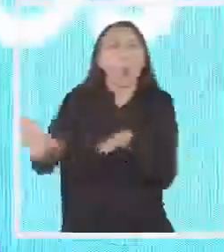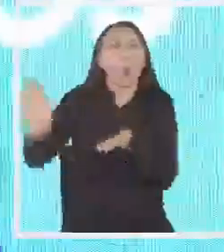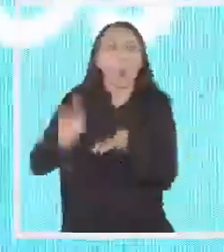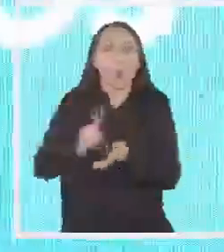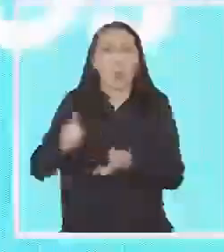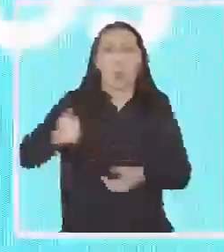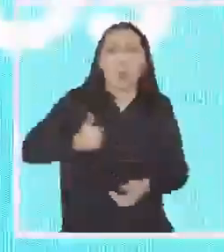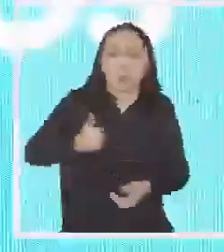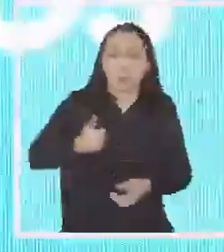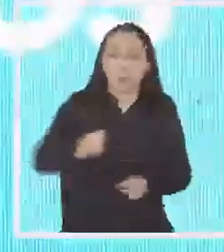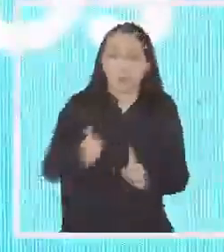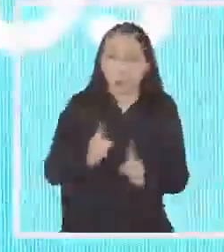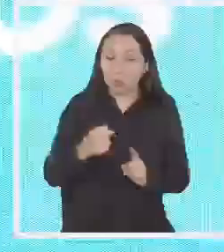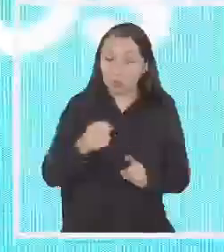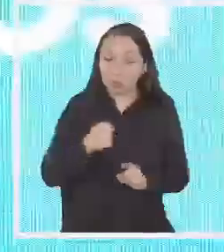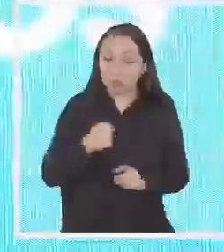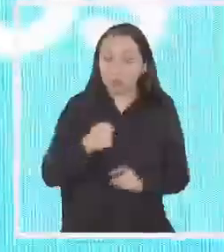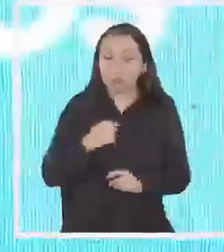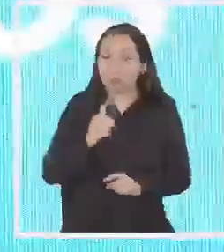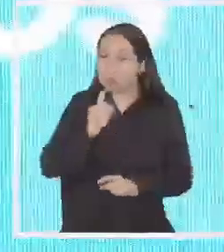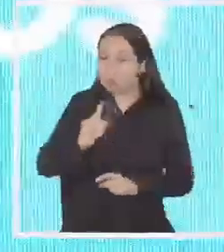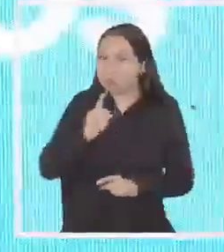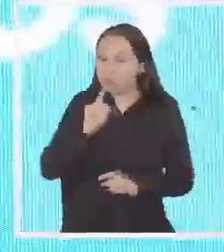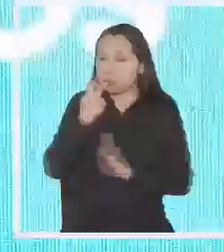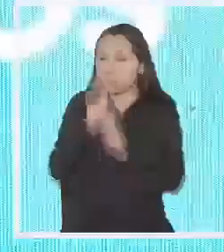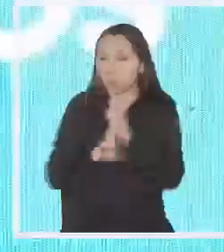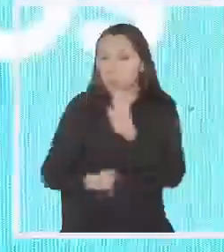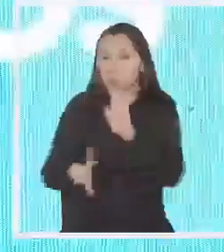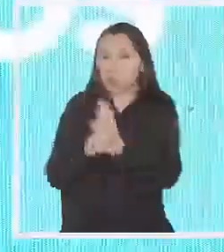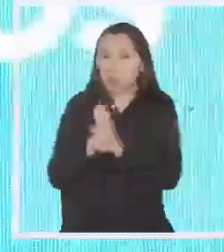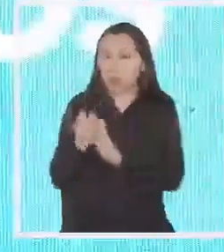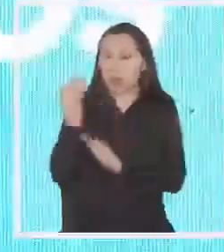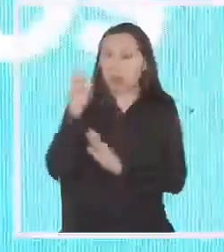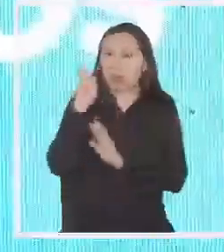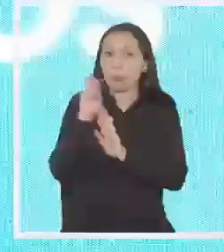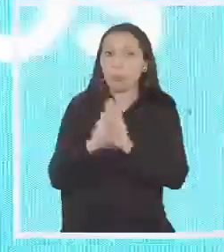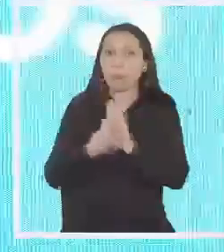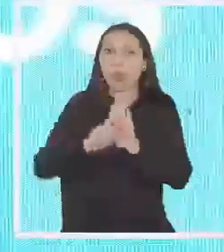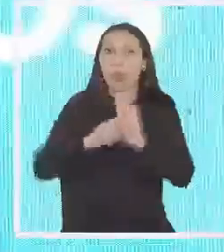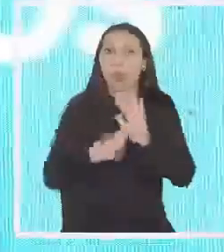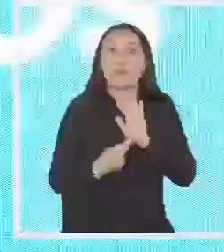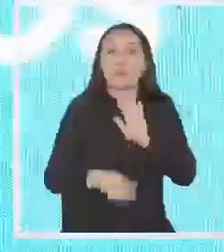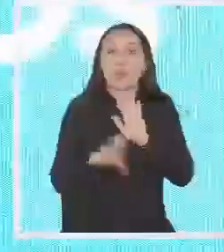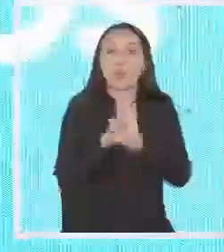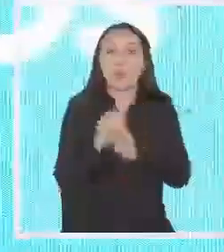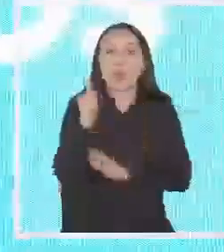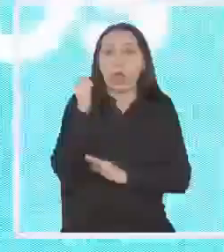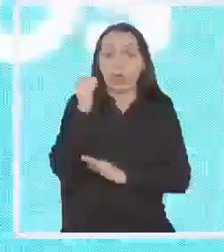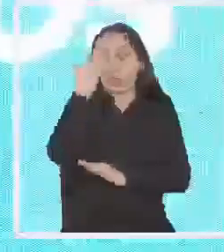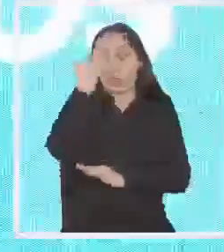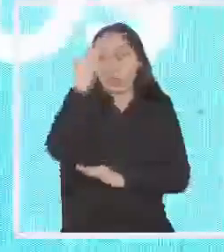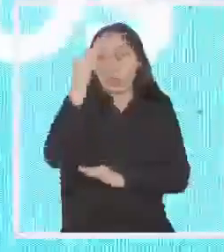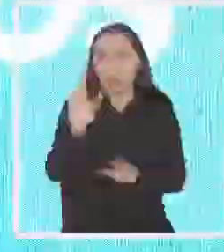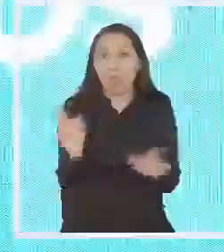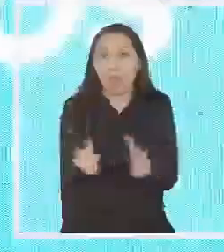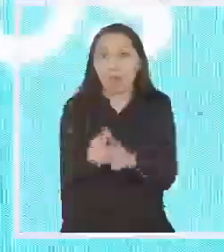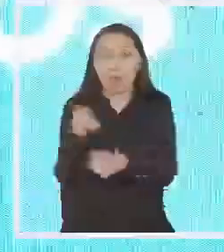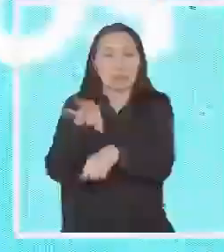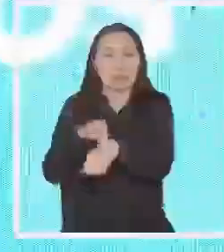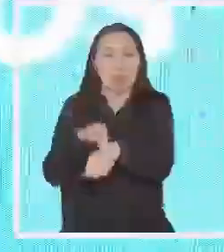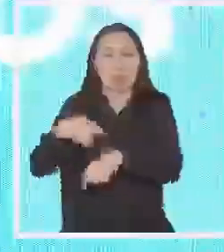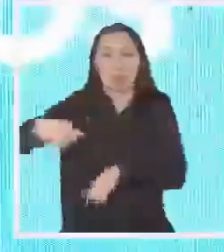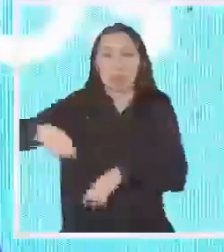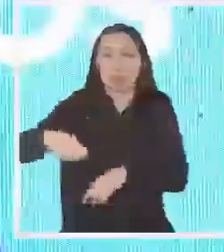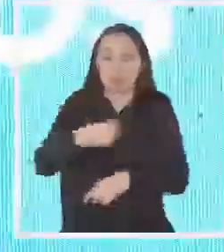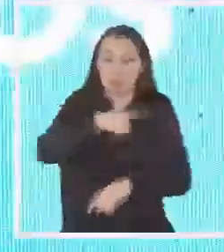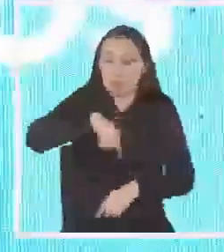ahí, debo decirlo, yo soy crítico del proyecto de ley que se aprobó de la reforma constitucional el día de ayer en la Comisión de Salud del Senado, porque